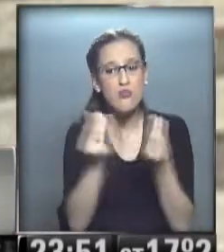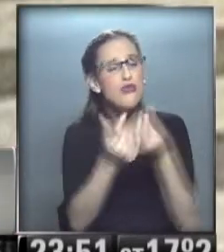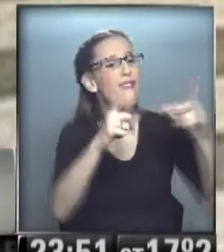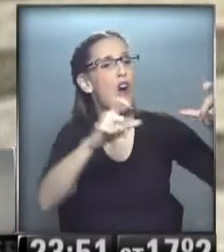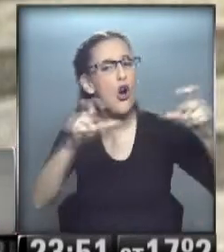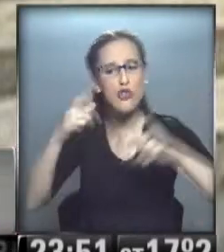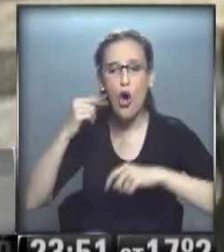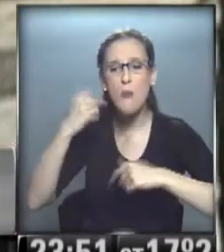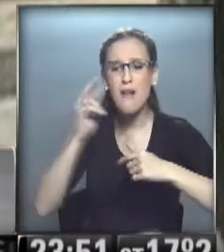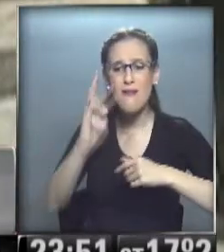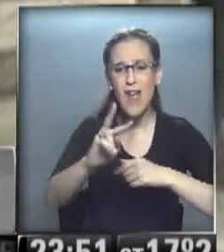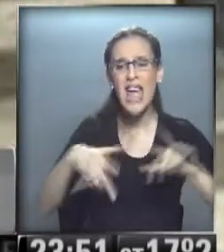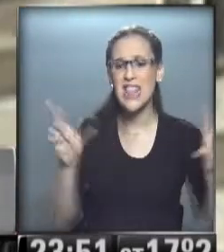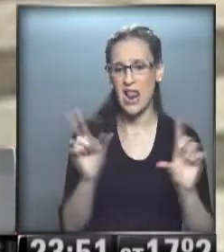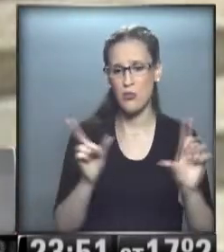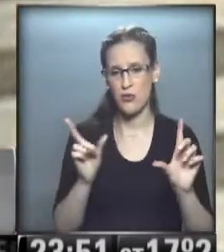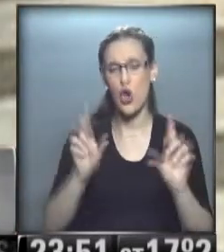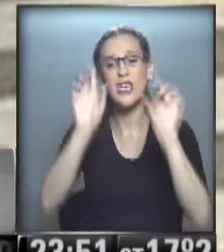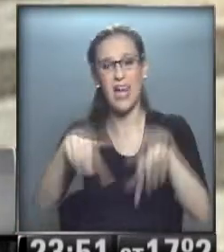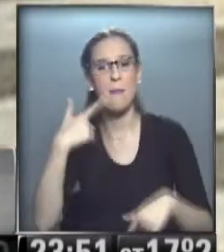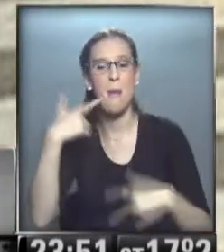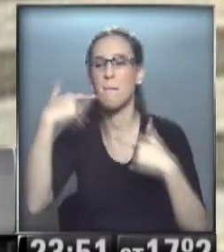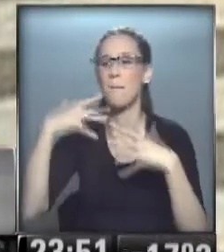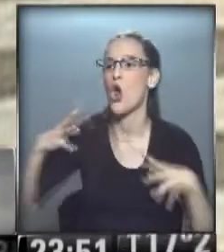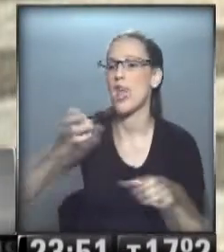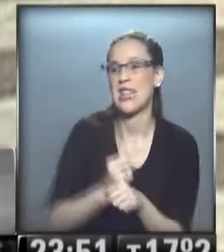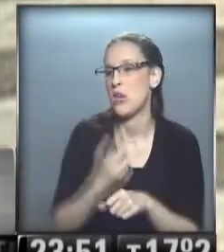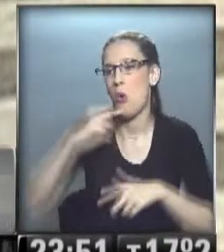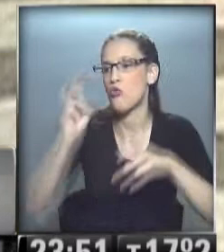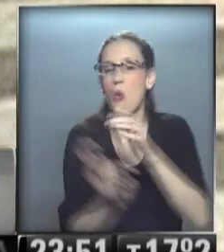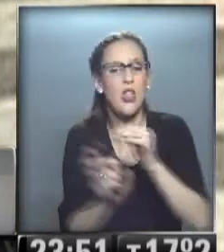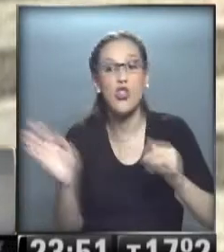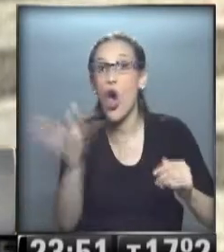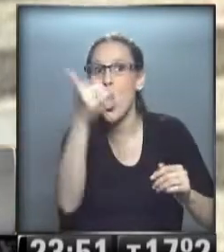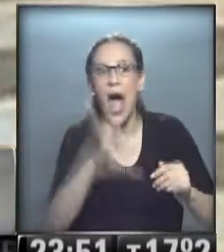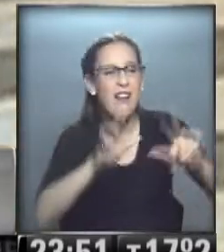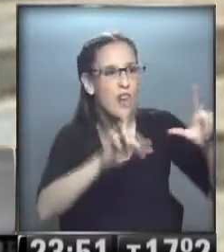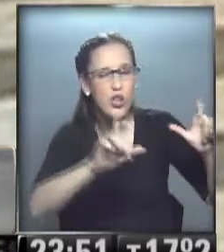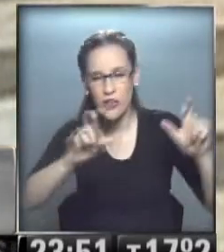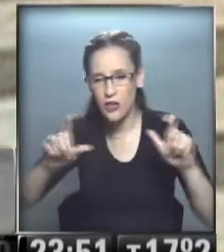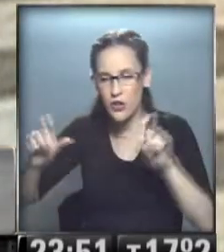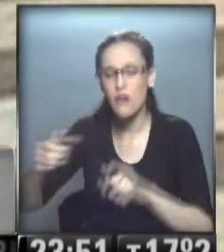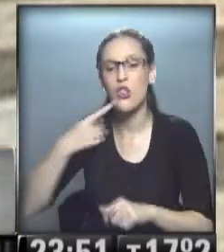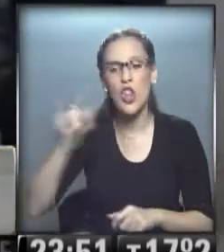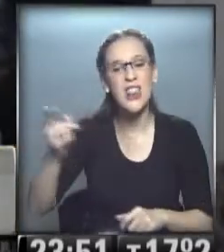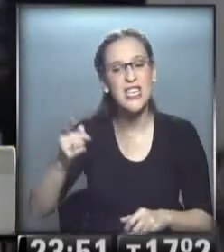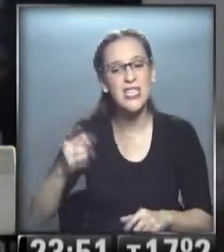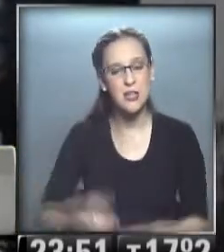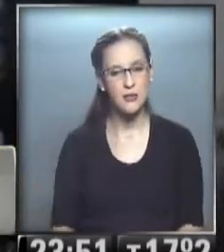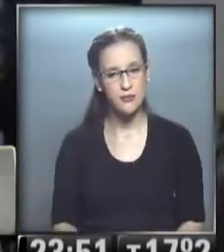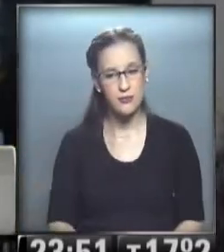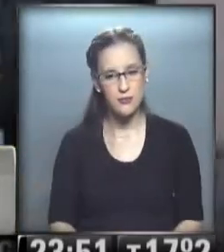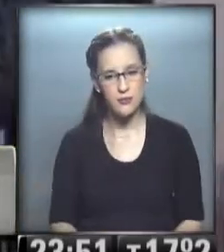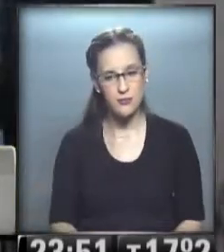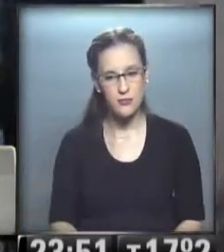en los medios de comunicación y en el transporte. El director de la publicación, por su parte, dijo que Liberación no va a cambiar e informó